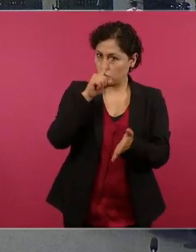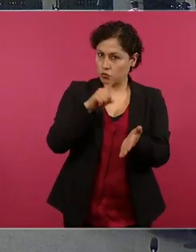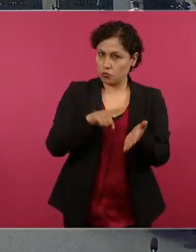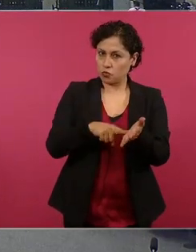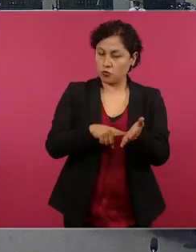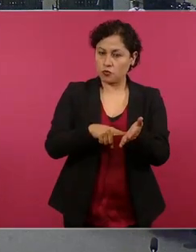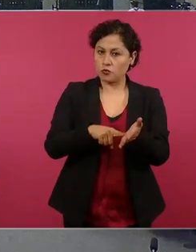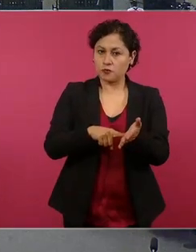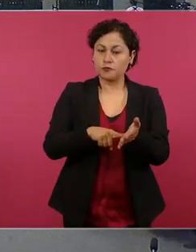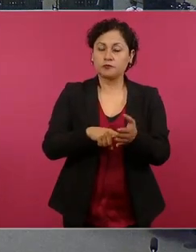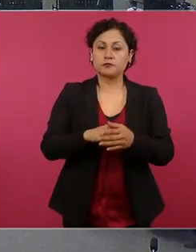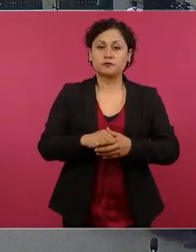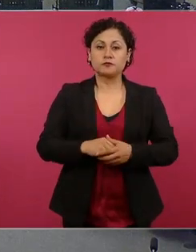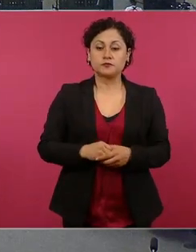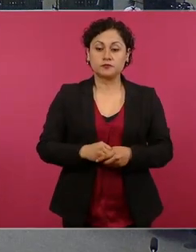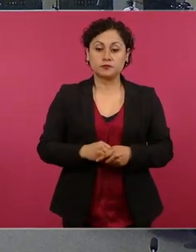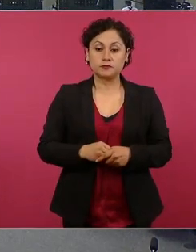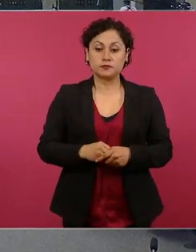ahora